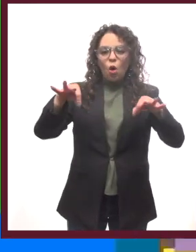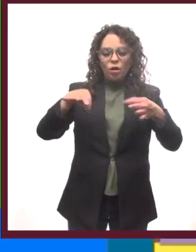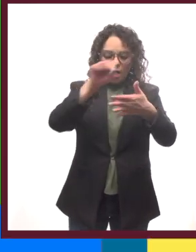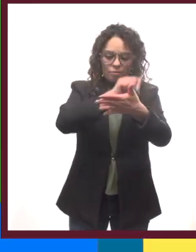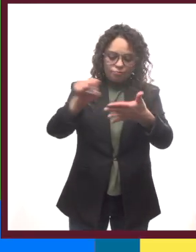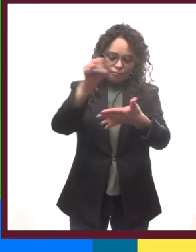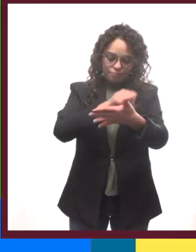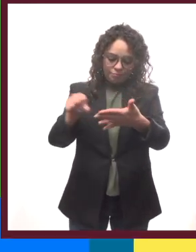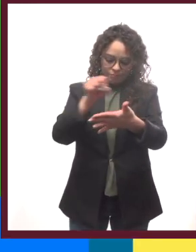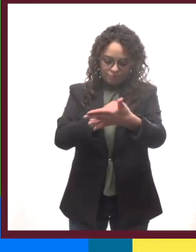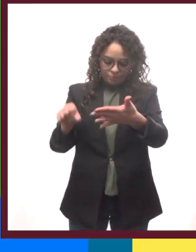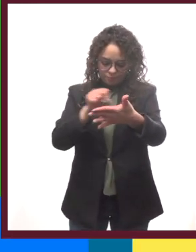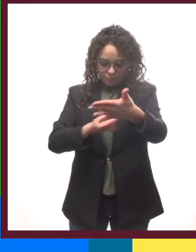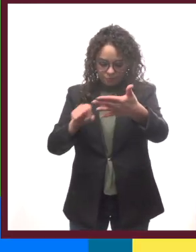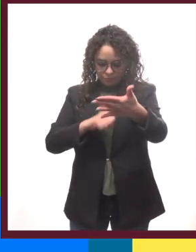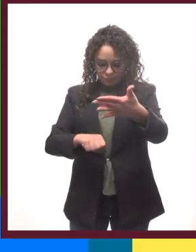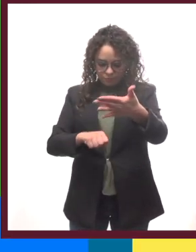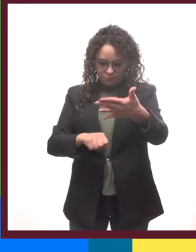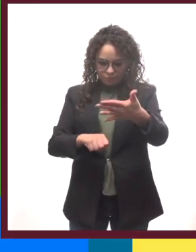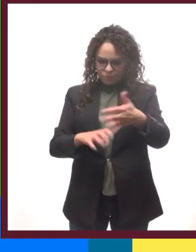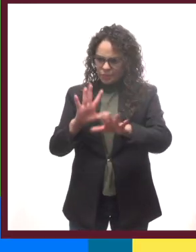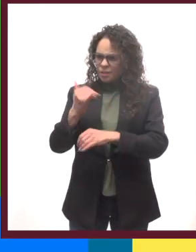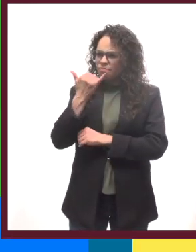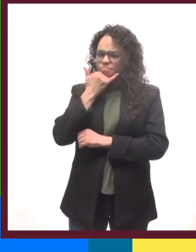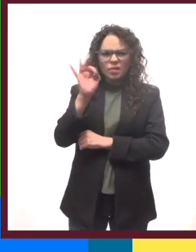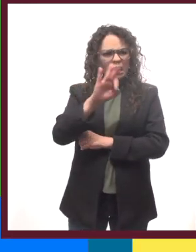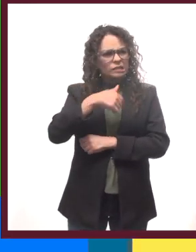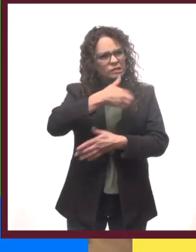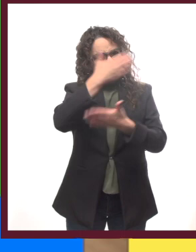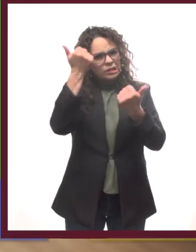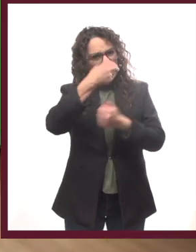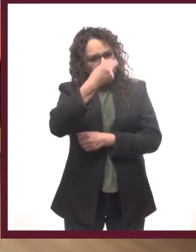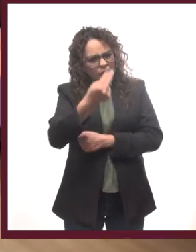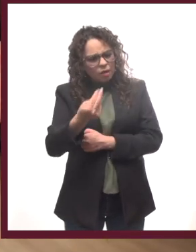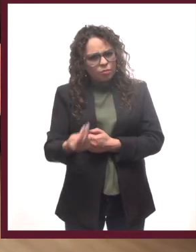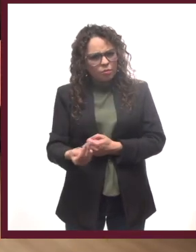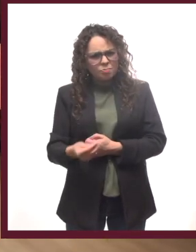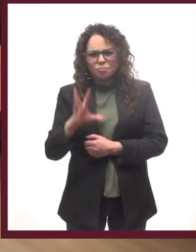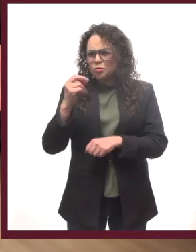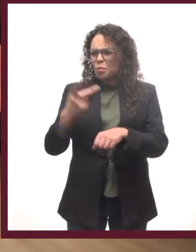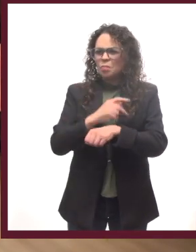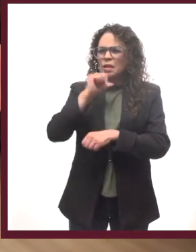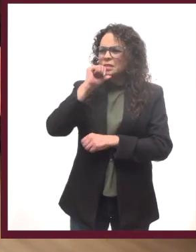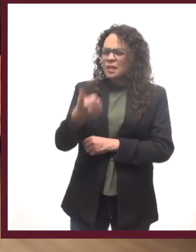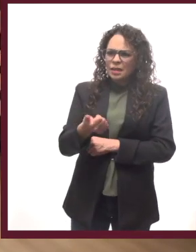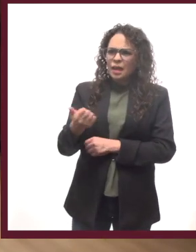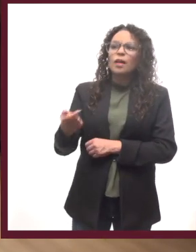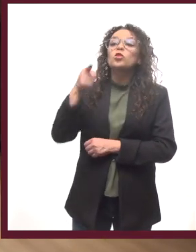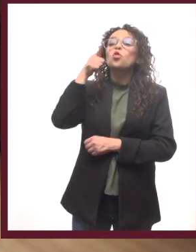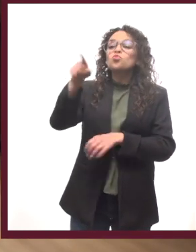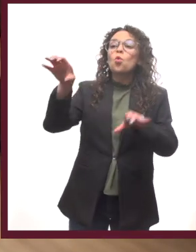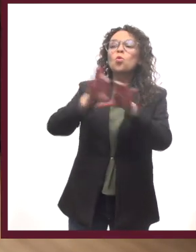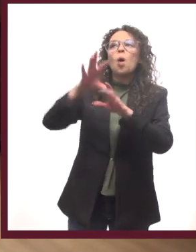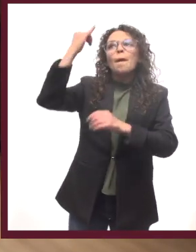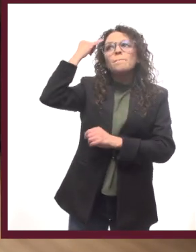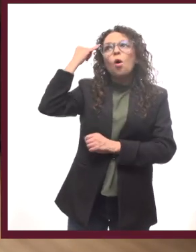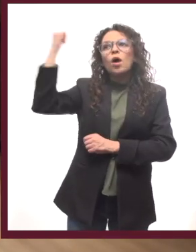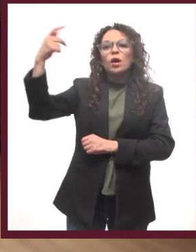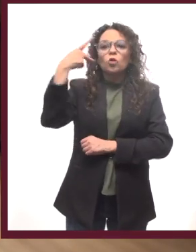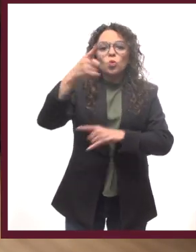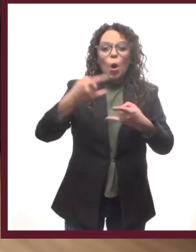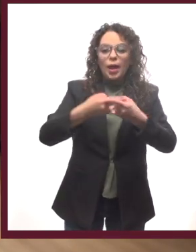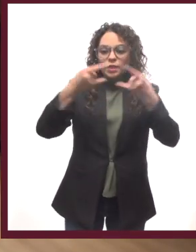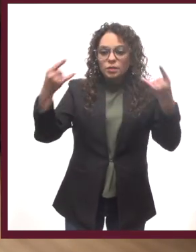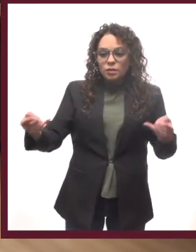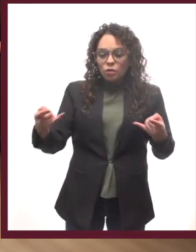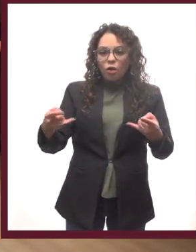un storyboard o tu guión gráfico. ¿Y si no sé dibujar? No se trata de saber dibujar, sino de plasmar cómo te imaginas